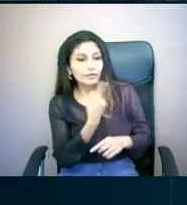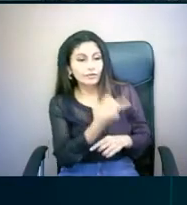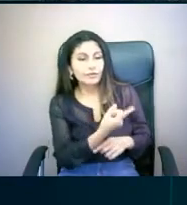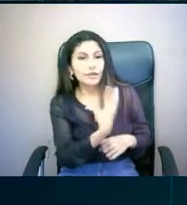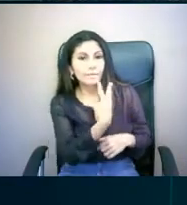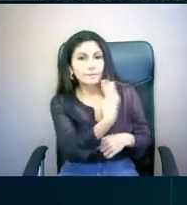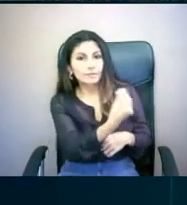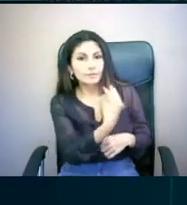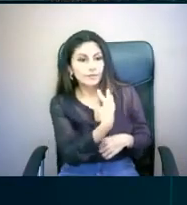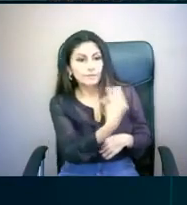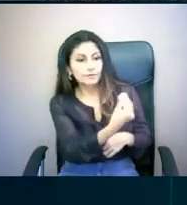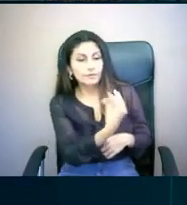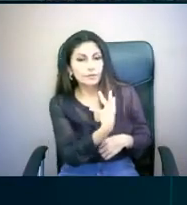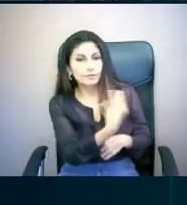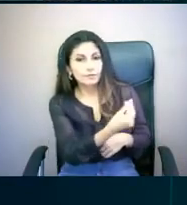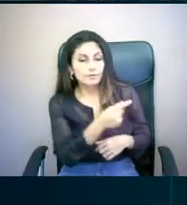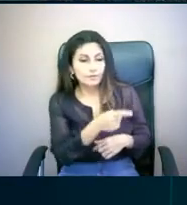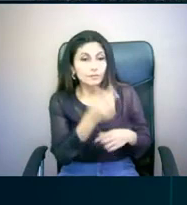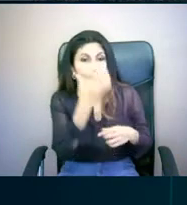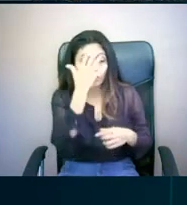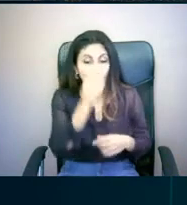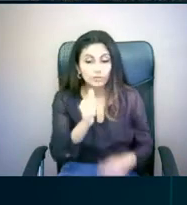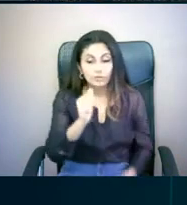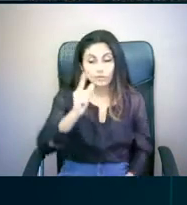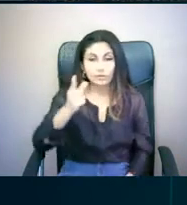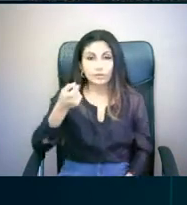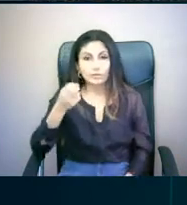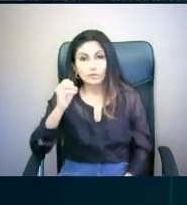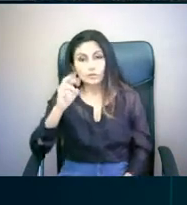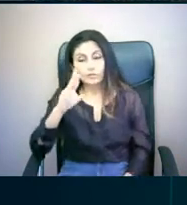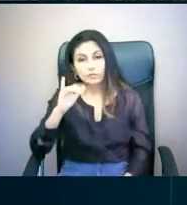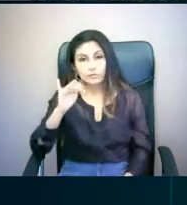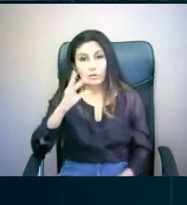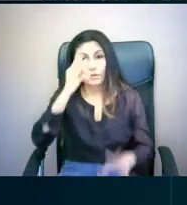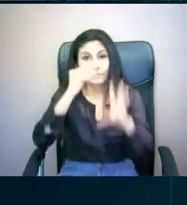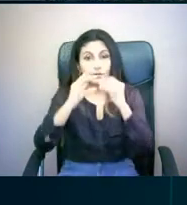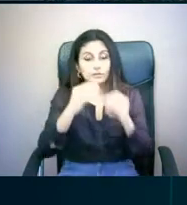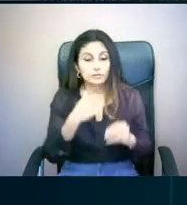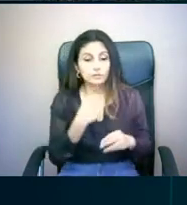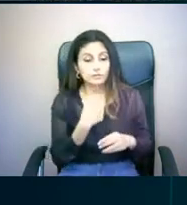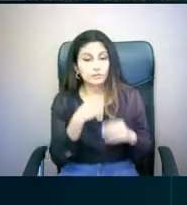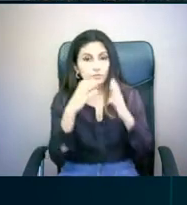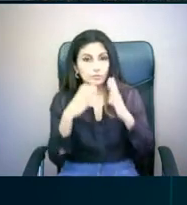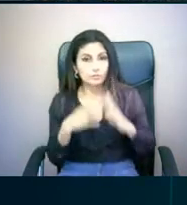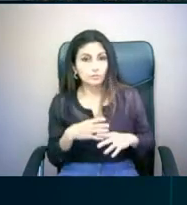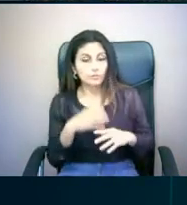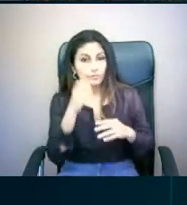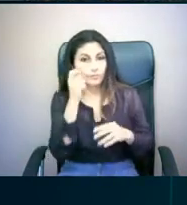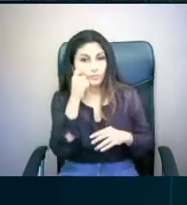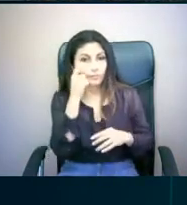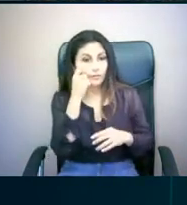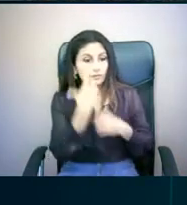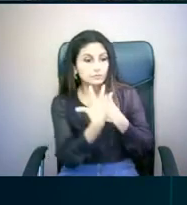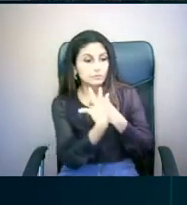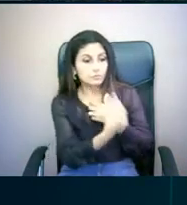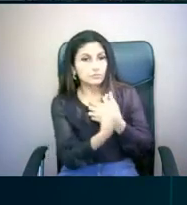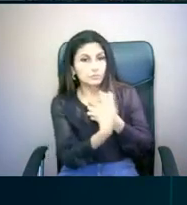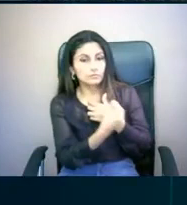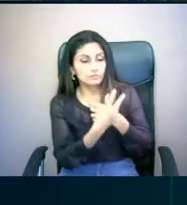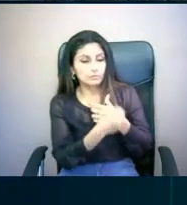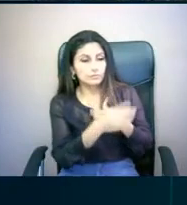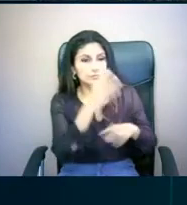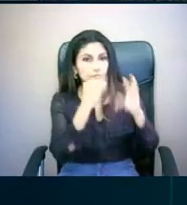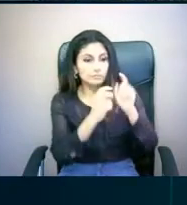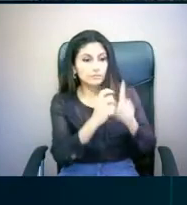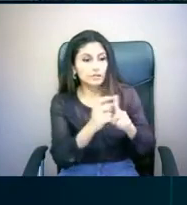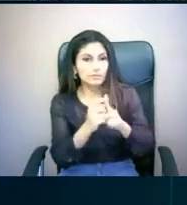aprendizaje automático, porque los algoritmos empiezan a aprender de nuestro comportamiento. Entonces, de ahí, pues, digamos, el concepto de aprendizaje automático.